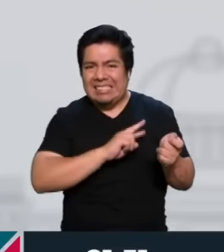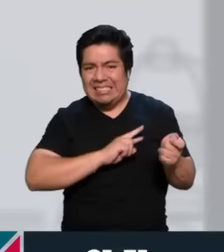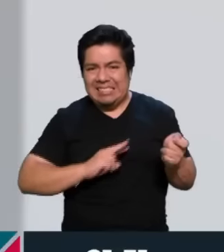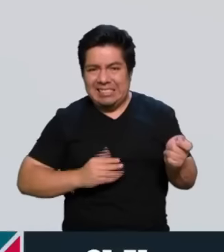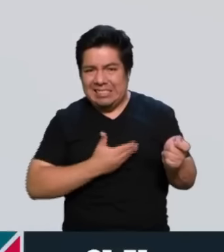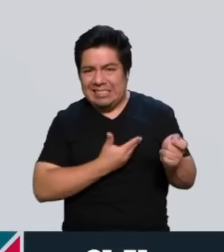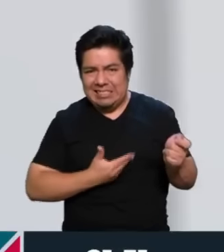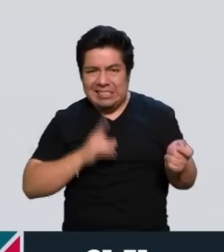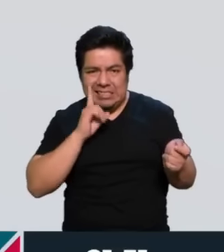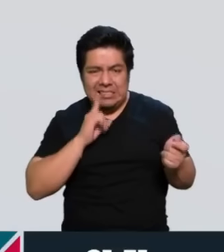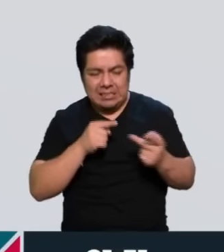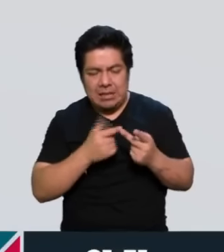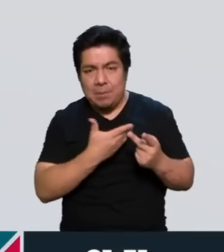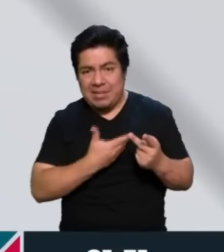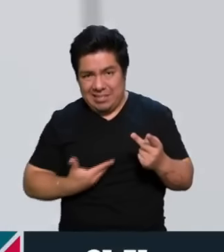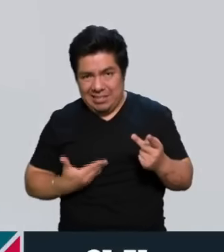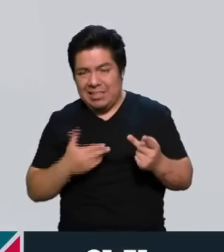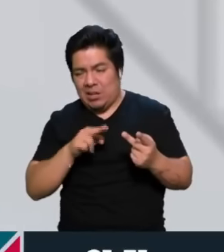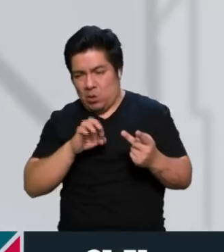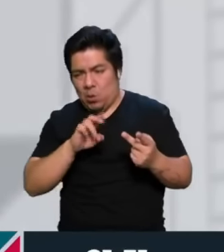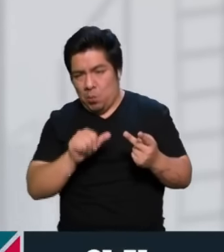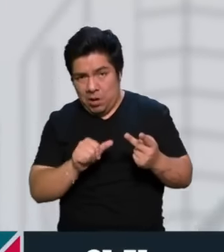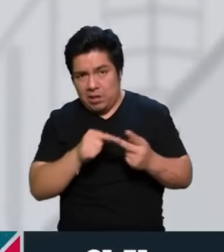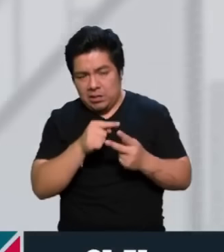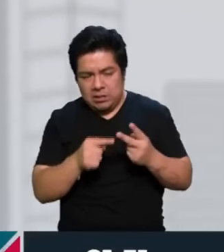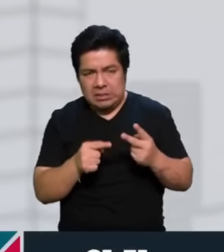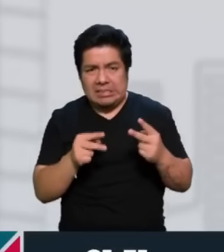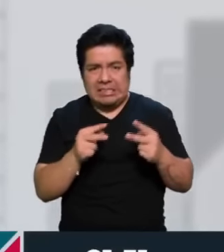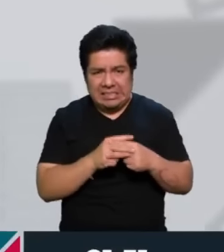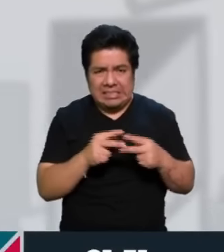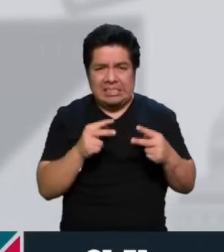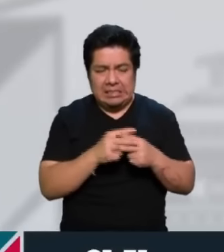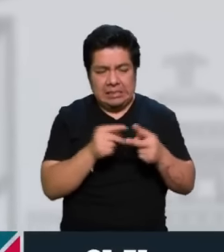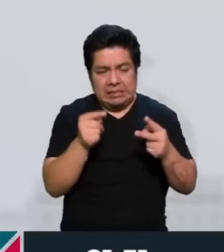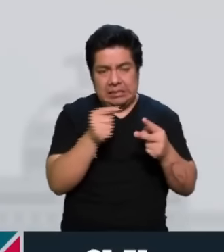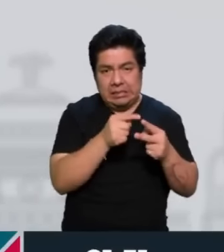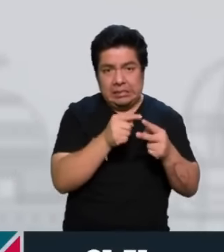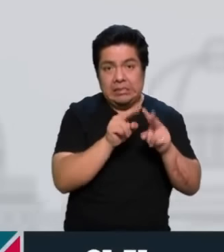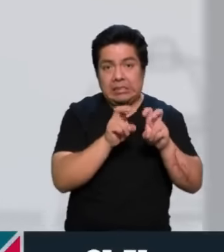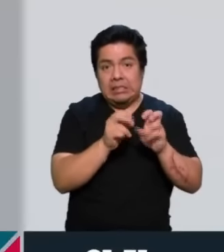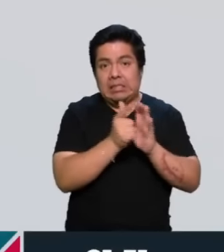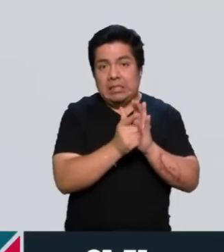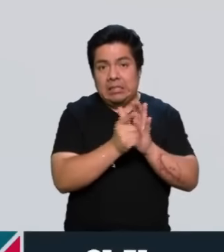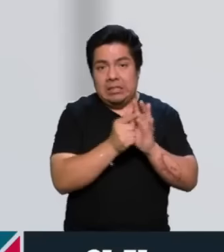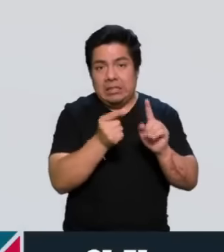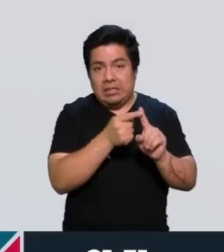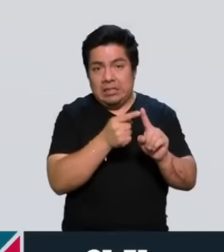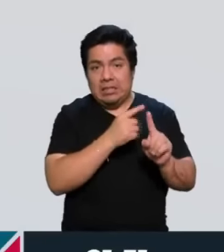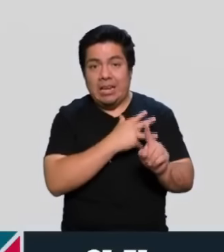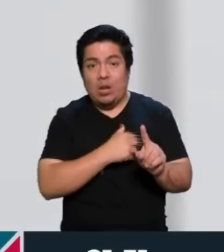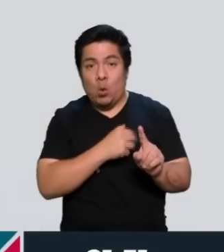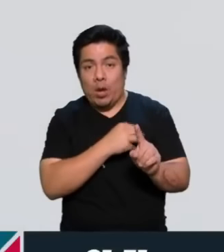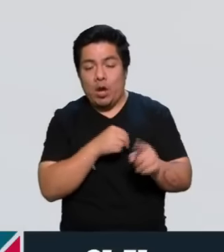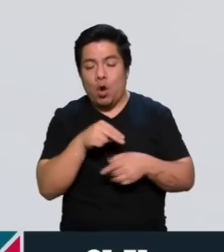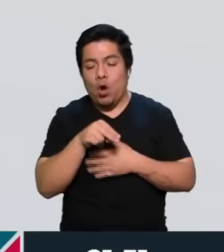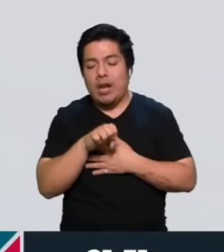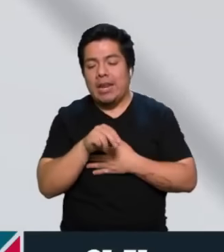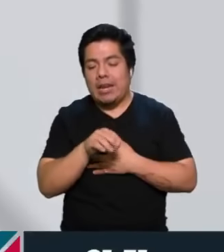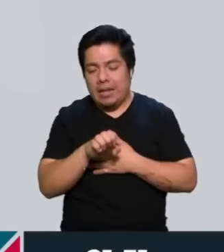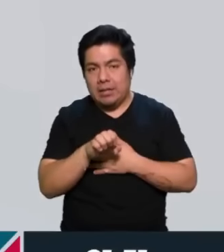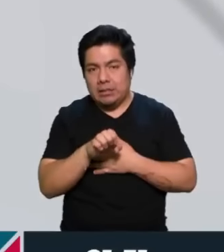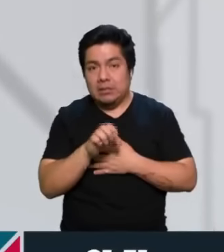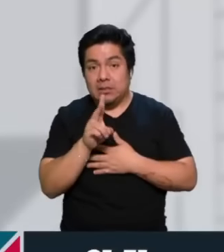y el presidente noboa empezaron a fastidiarla con asuntos legales contra su hijo el caso nene que a final de cuentas lo